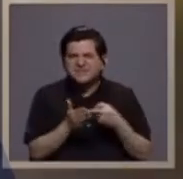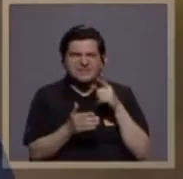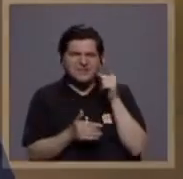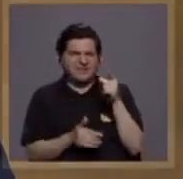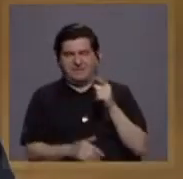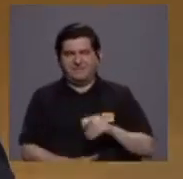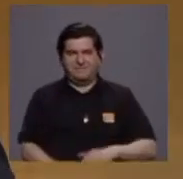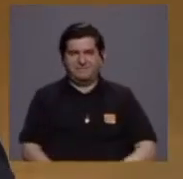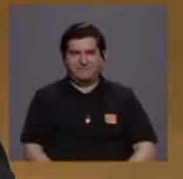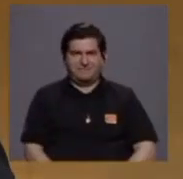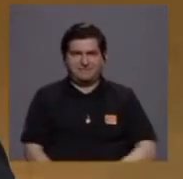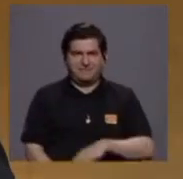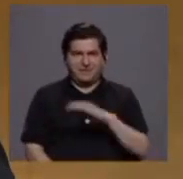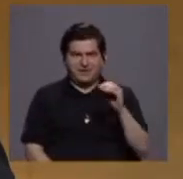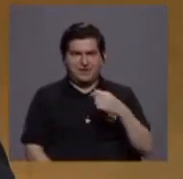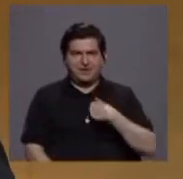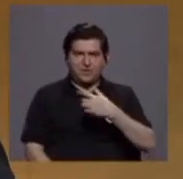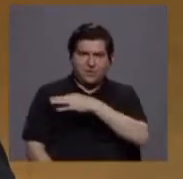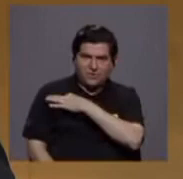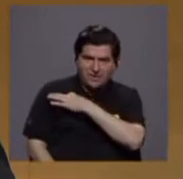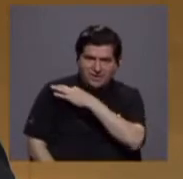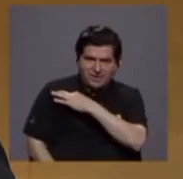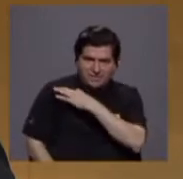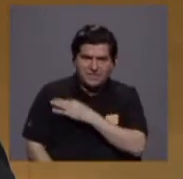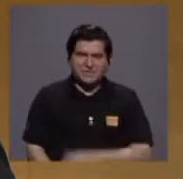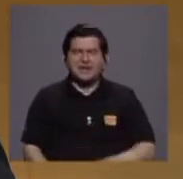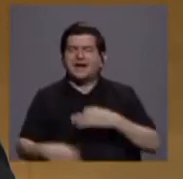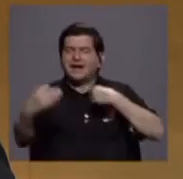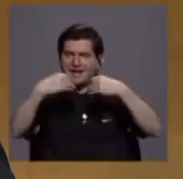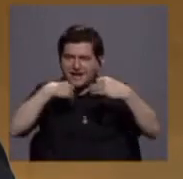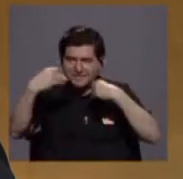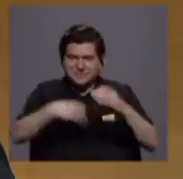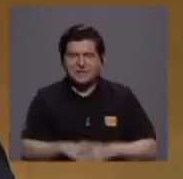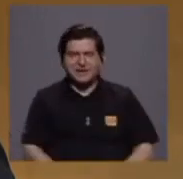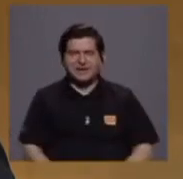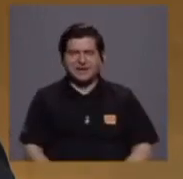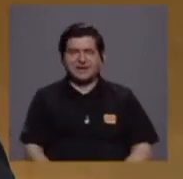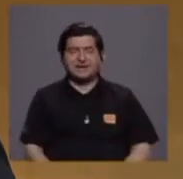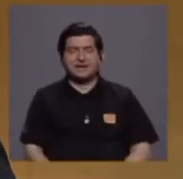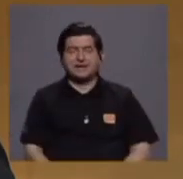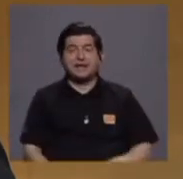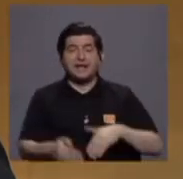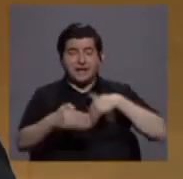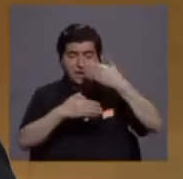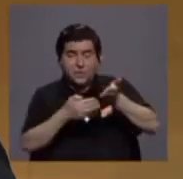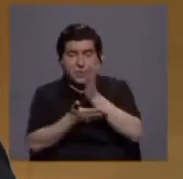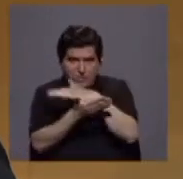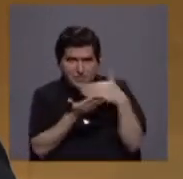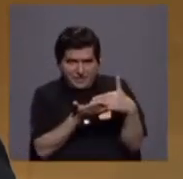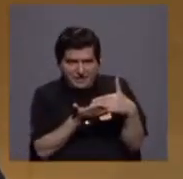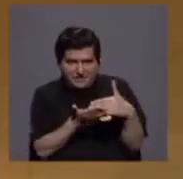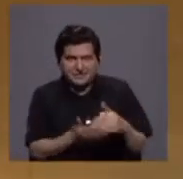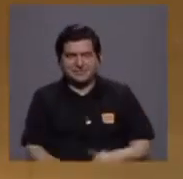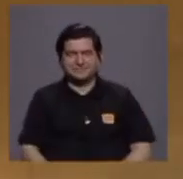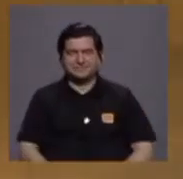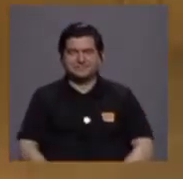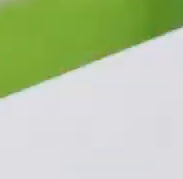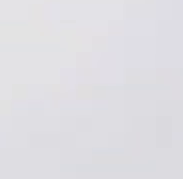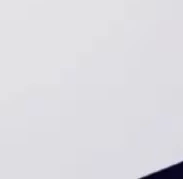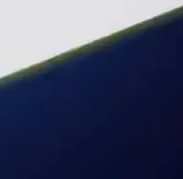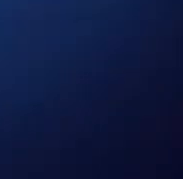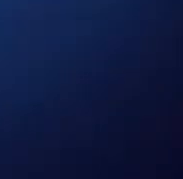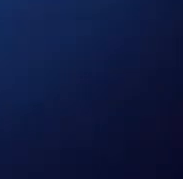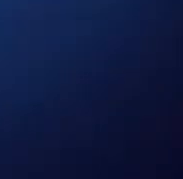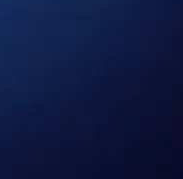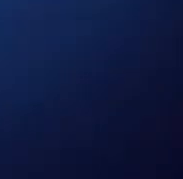pero te voy a invitar a que nos expliques qué es Sociomática en el siguiente segmento. Regresamos.